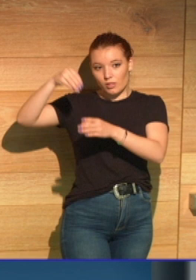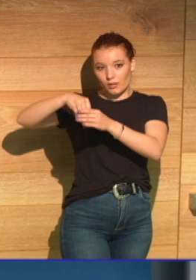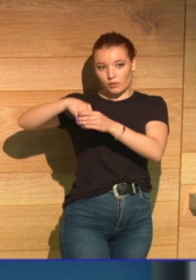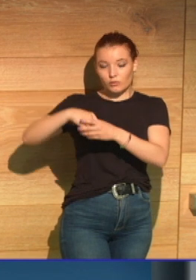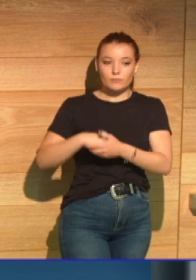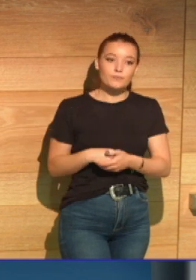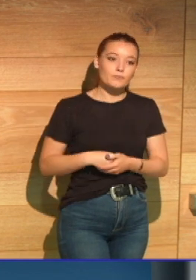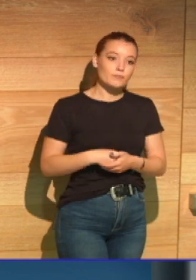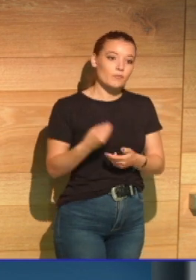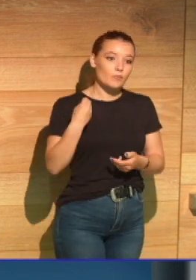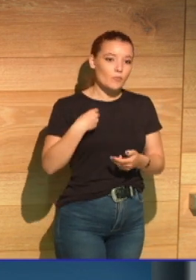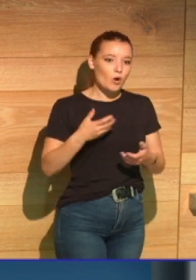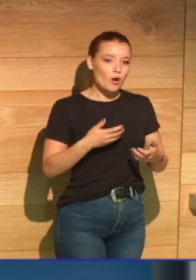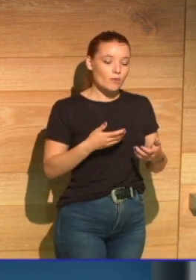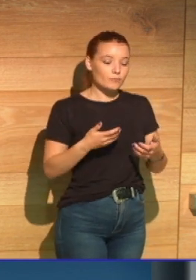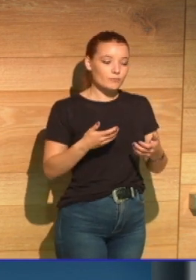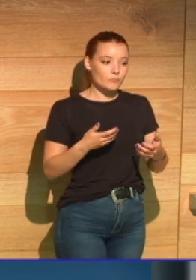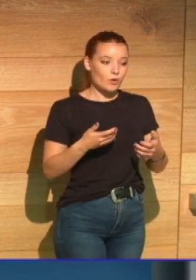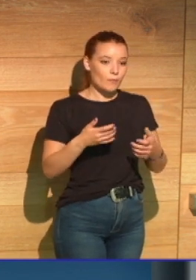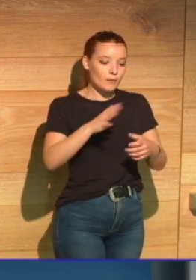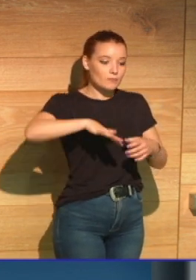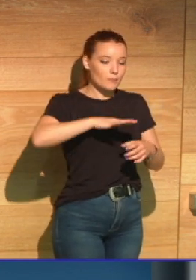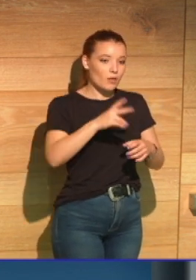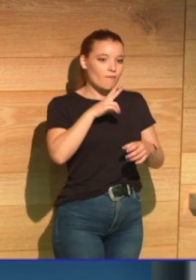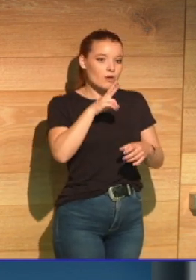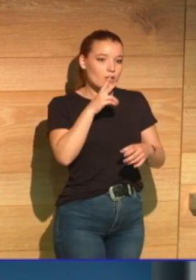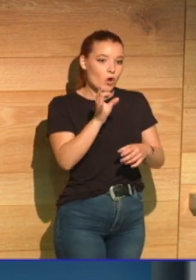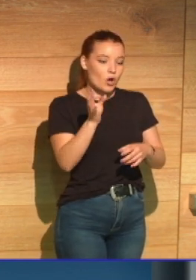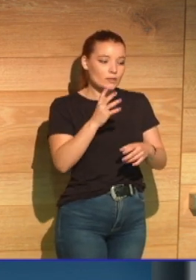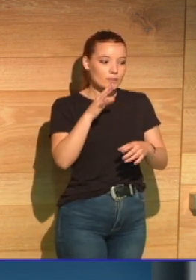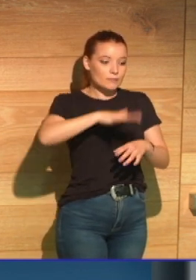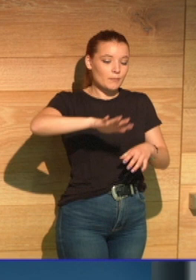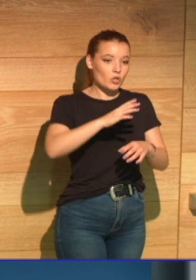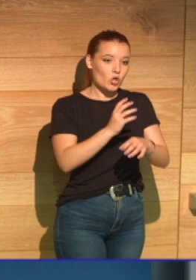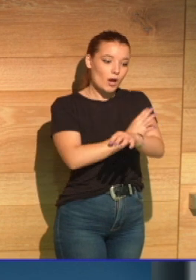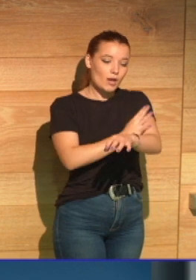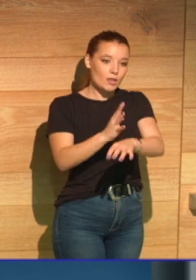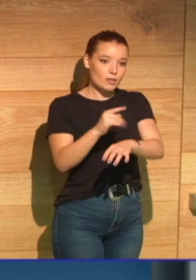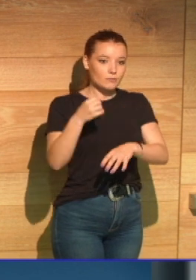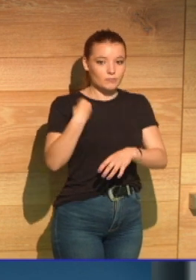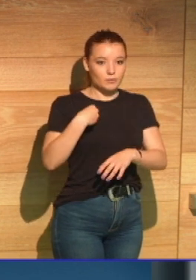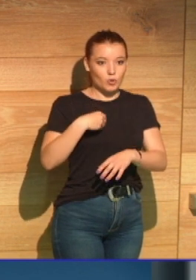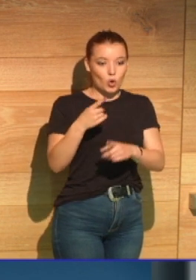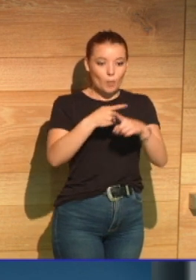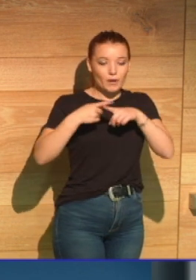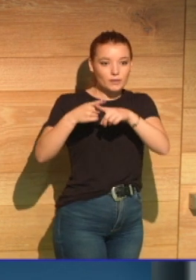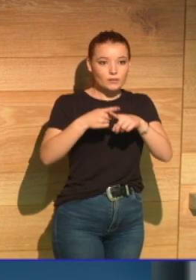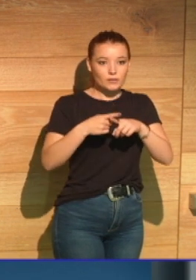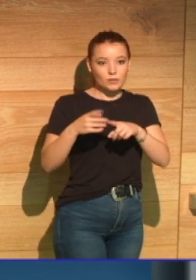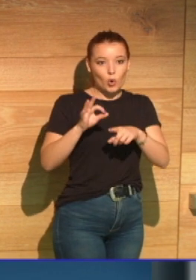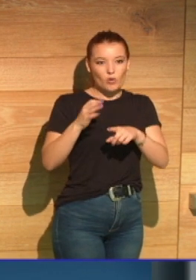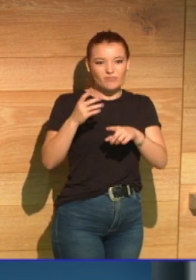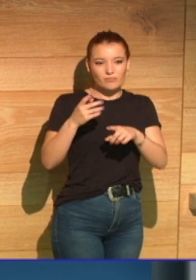cómo llevar todos estos espacios de jardines y espacios verdes dentro de la pandemia, en ese sentido de compartir y actuar sobre el espacio público en un momento